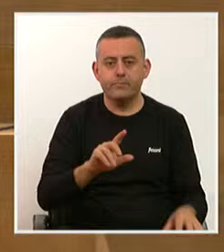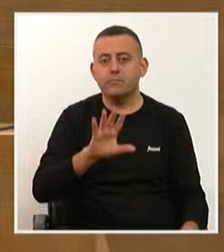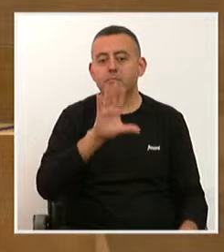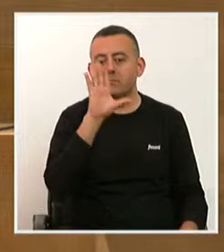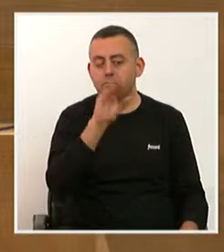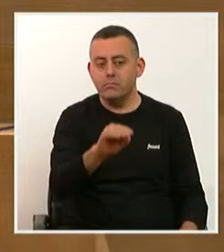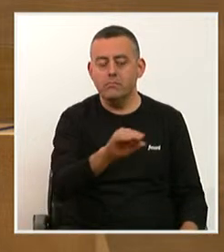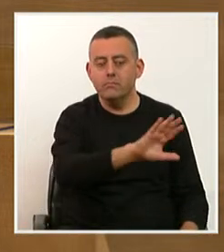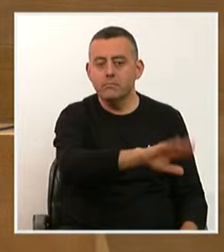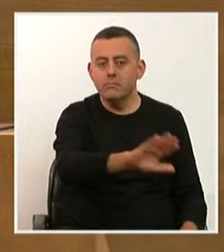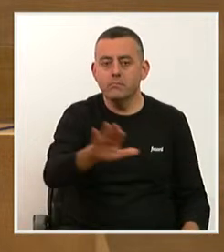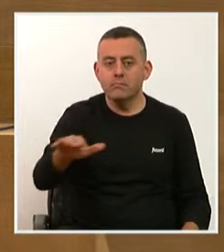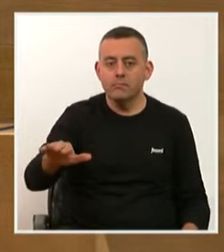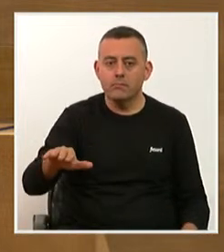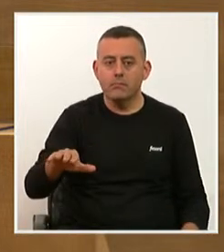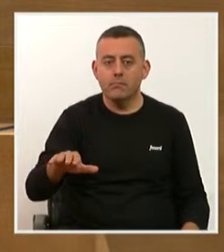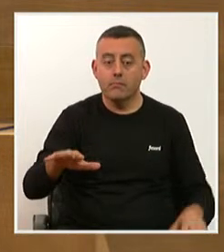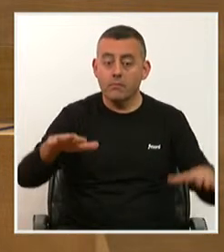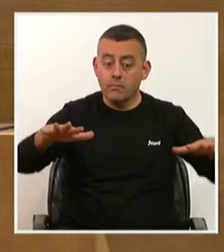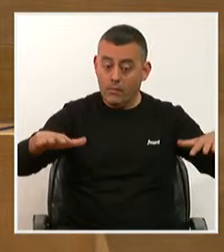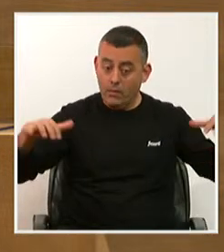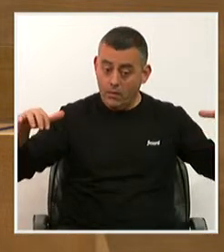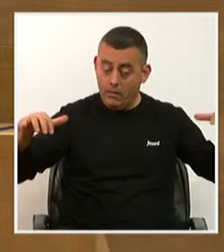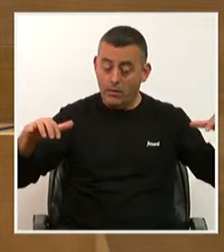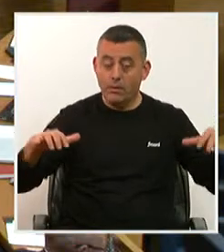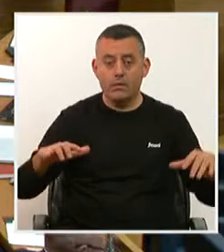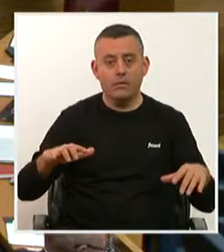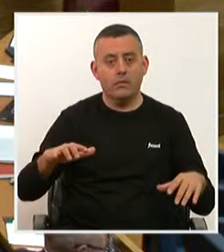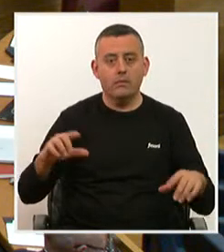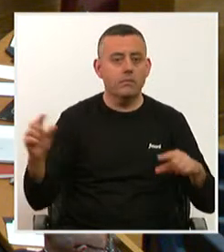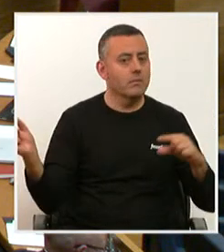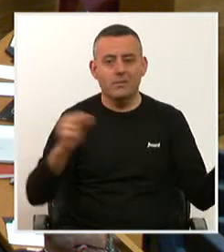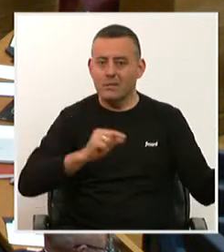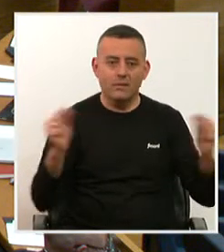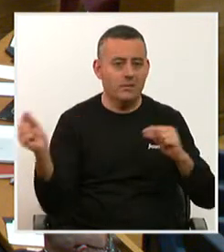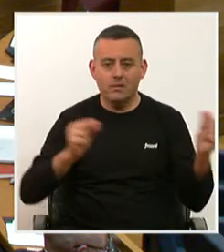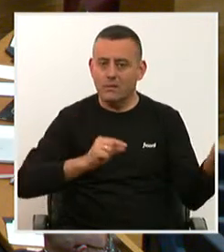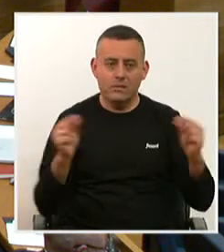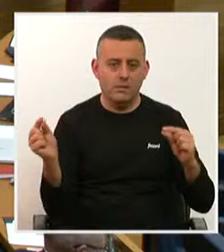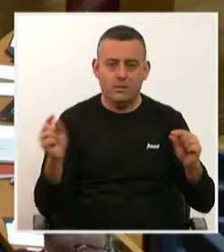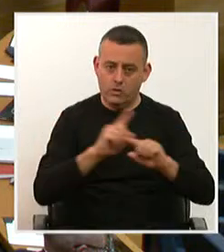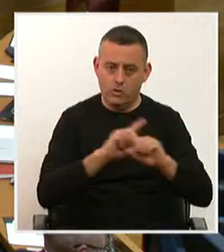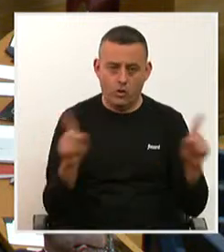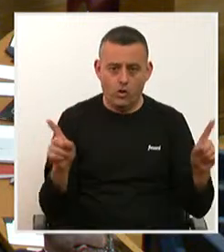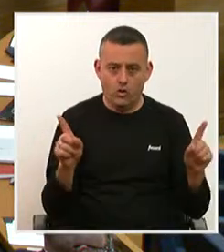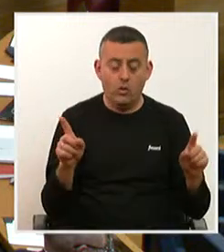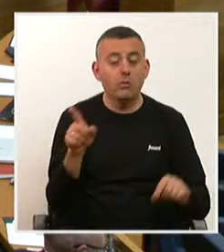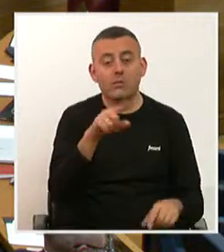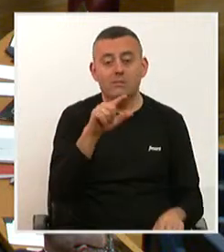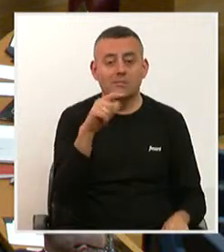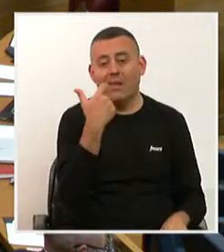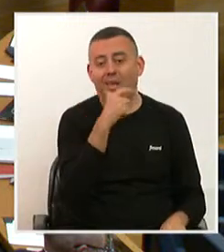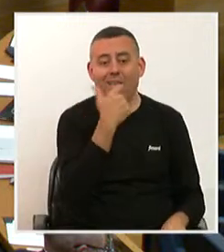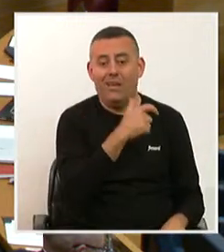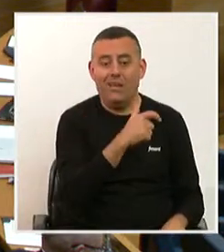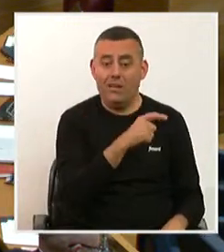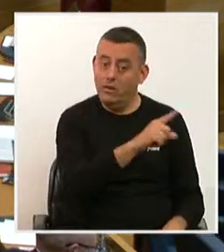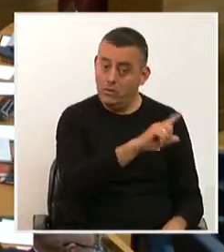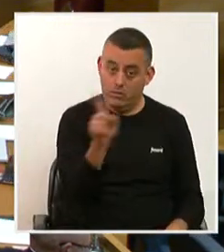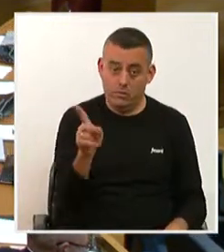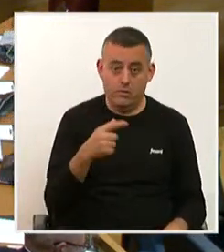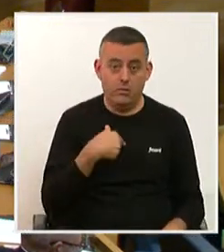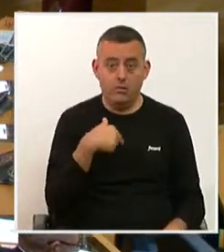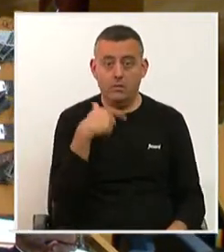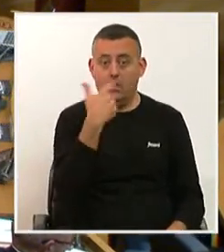pido a las dos bancadas que dejen de interpelar entre ustedes yo no me reiría eh yo no me yo no me río del campo señora